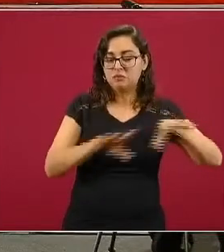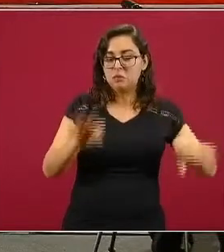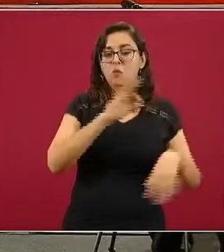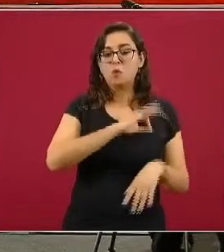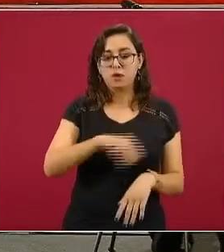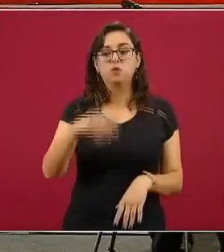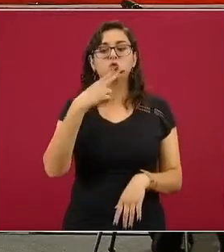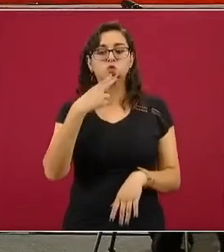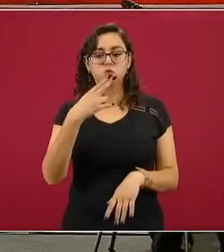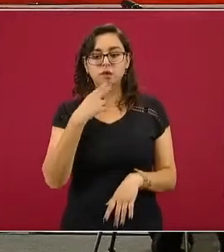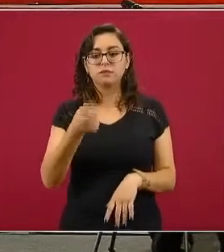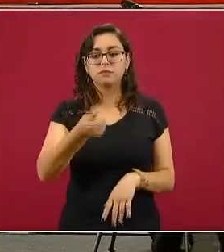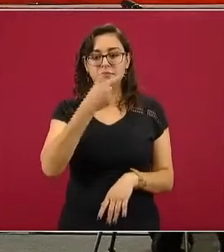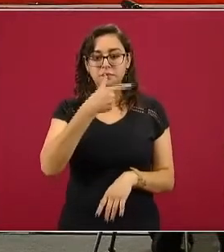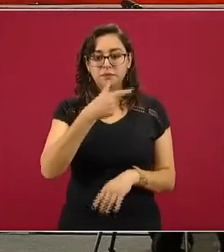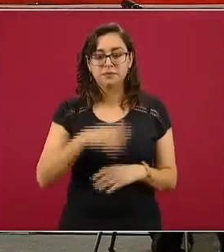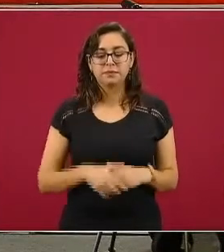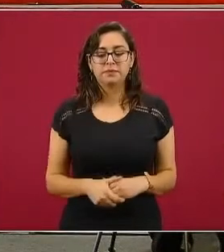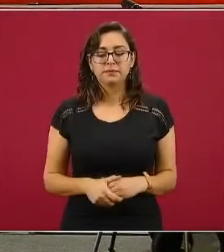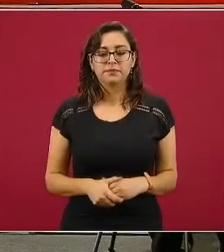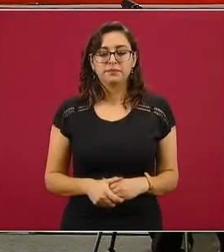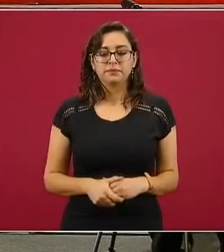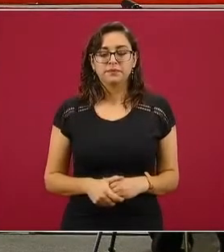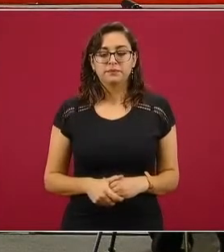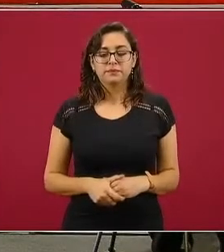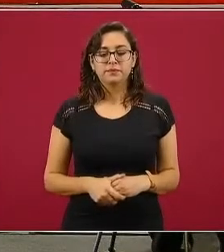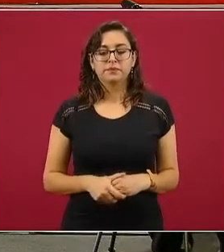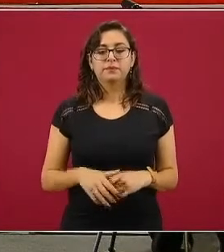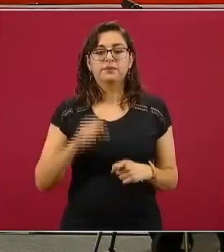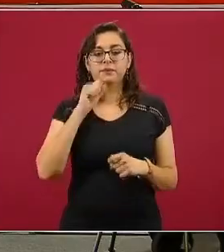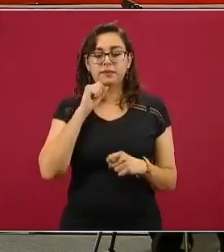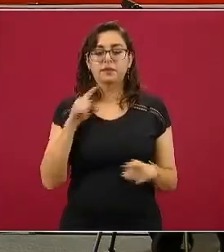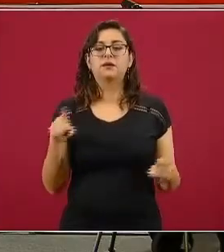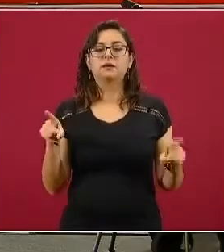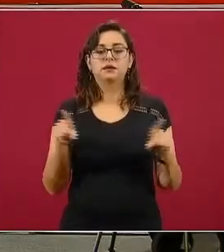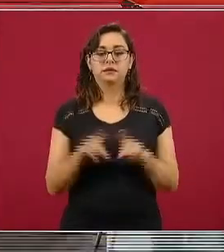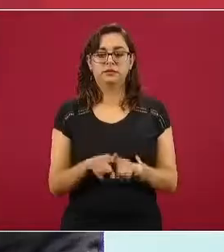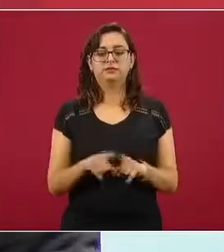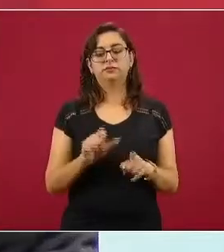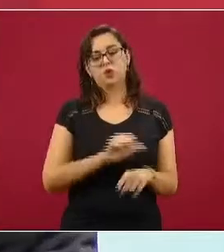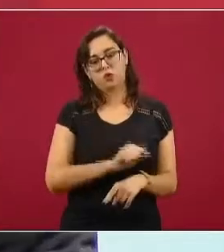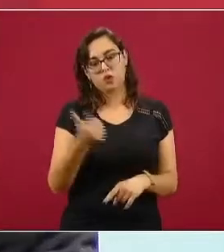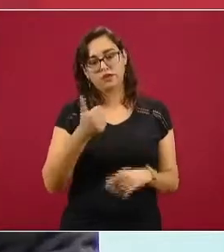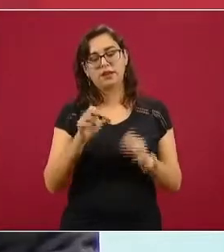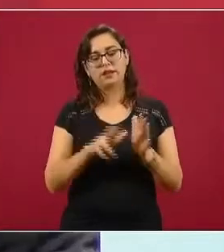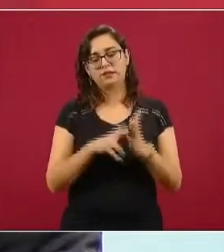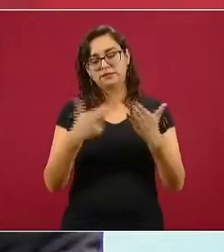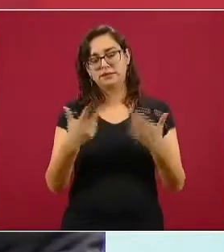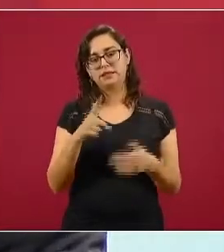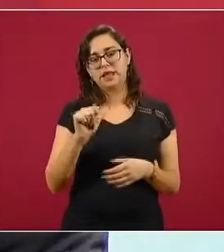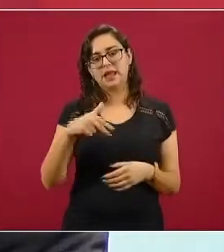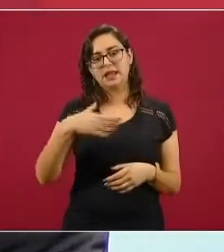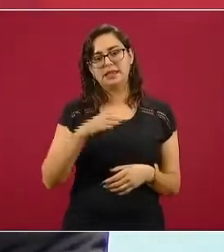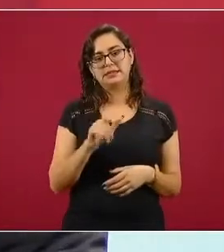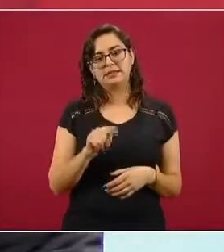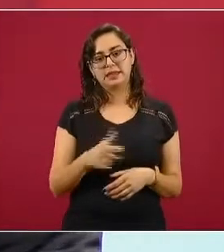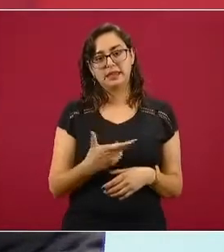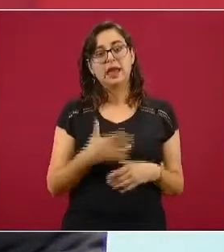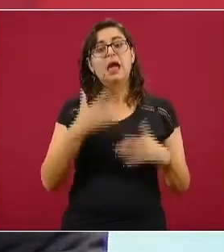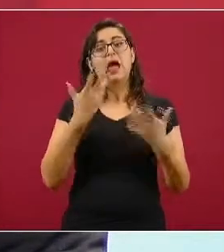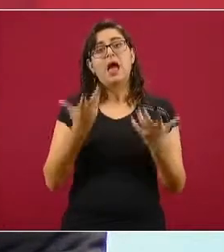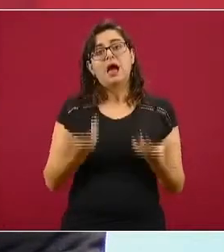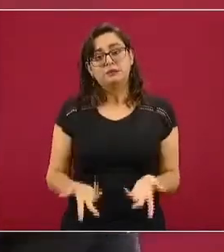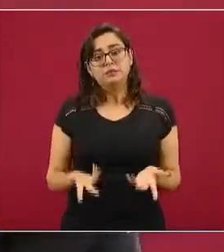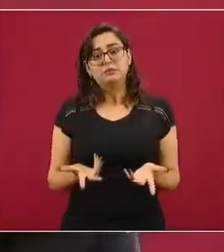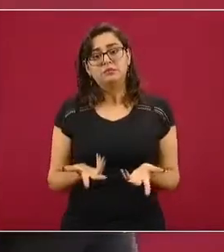este fármaco. También se publicó un reporte en la revista Lancet hace varios meses y en general